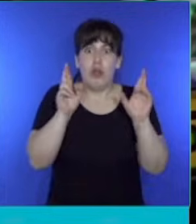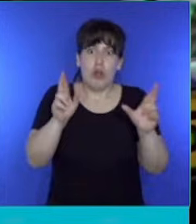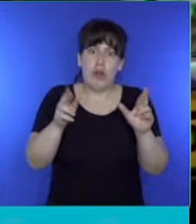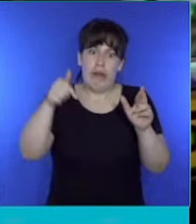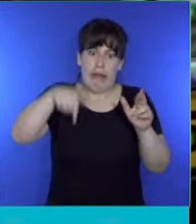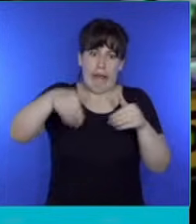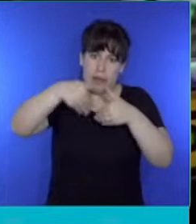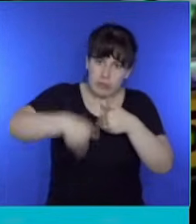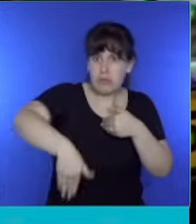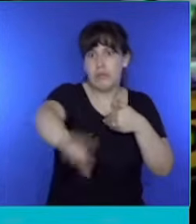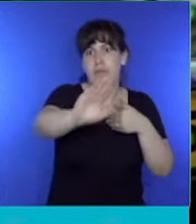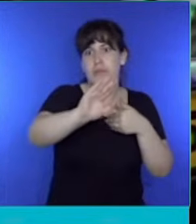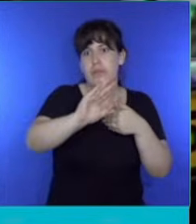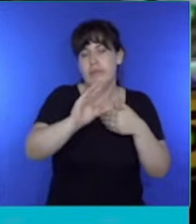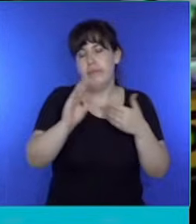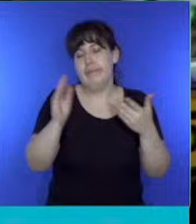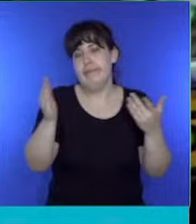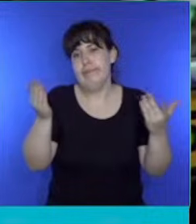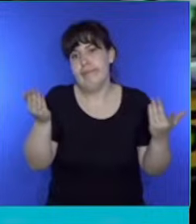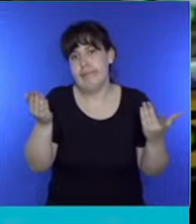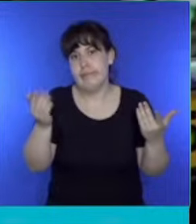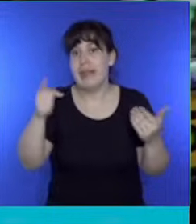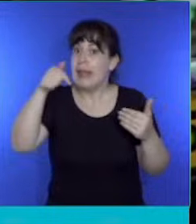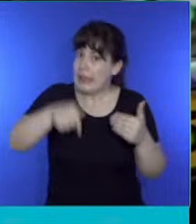acá en adelante,